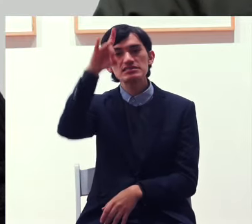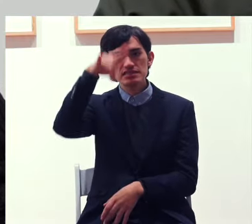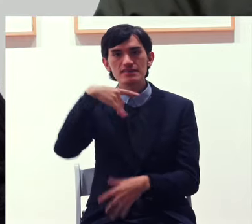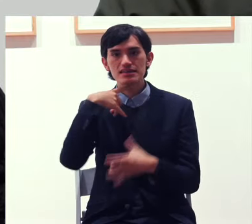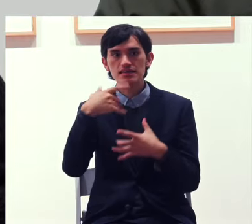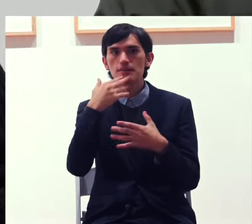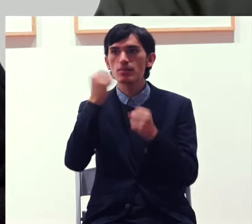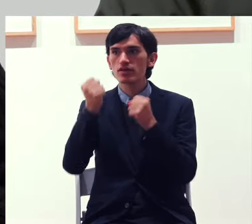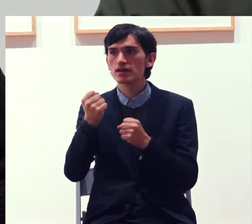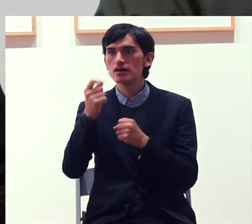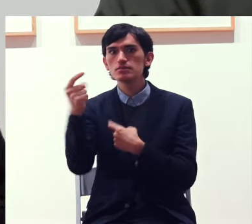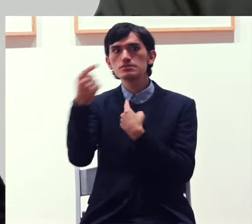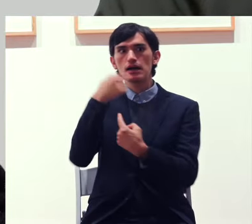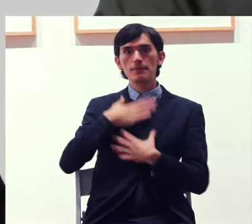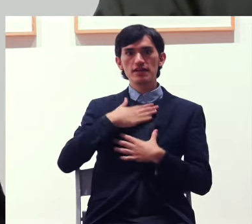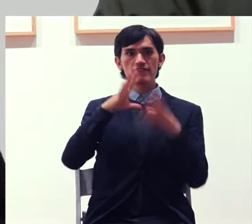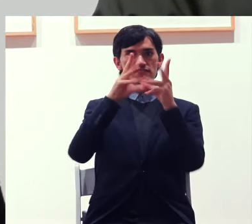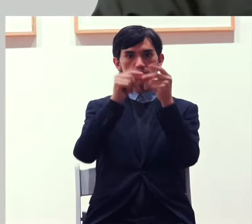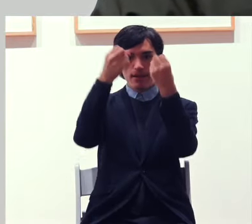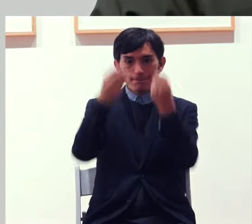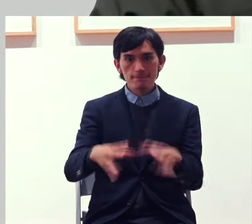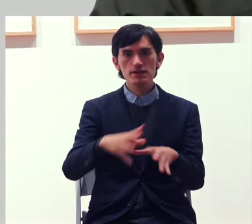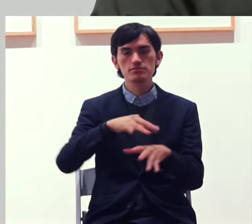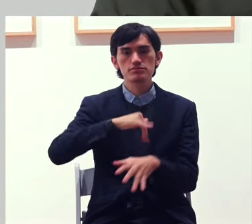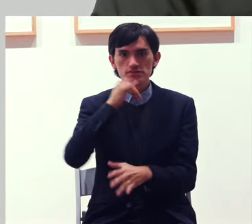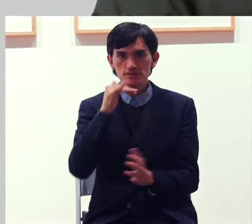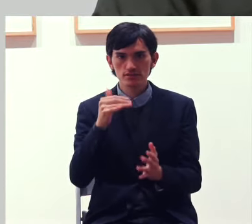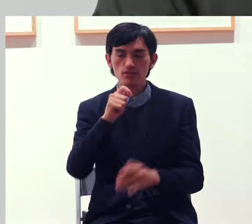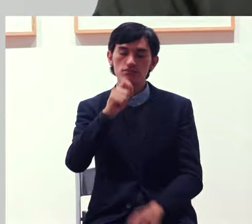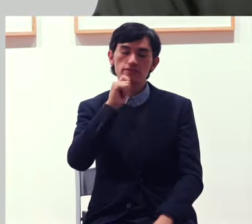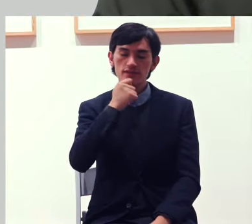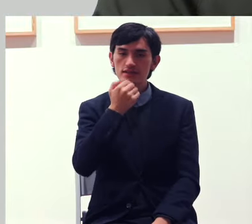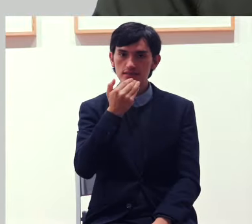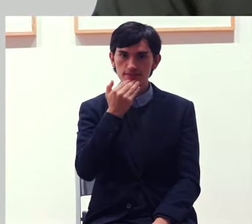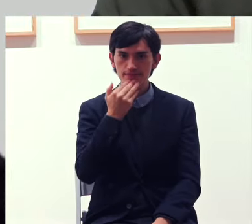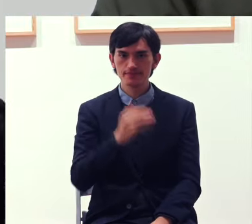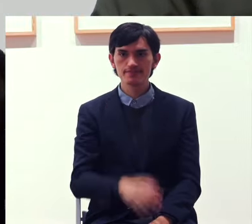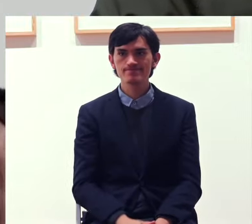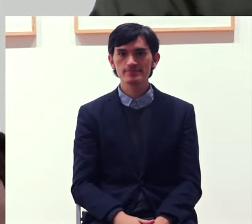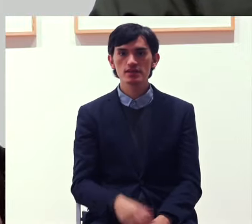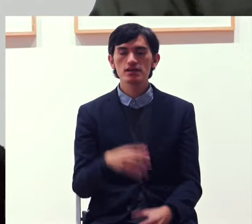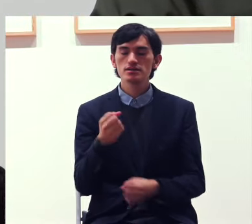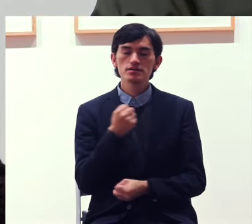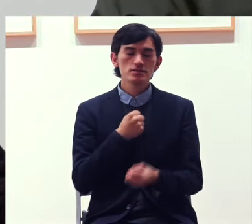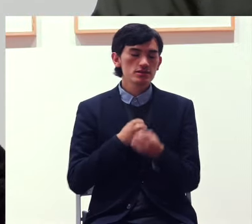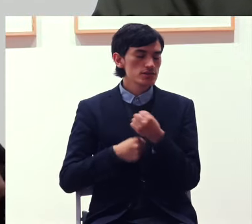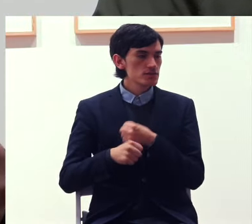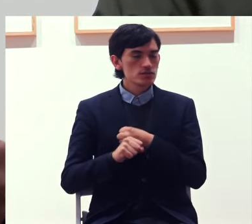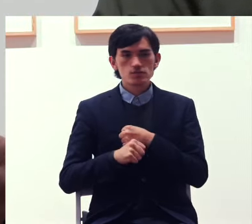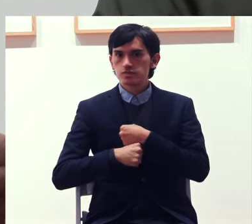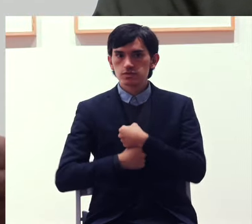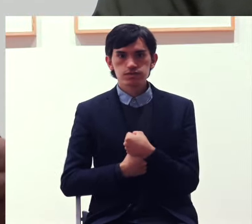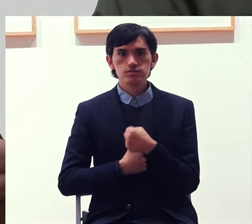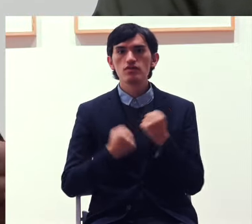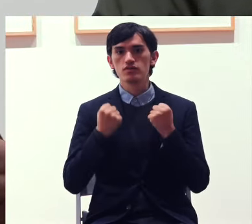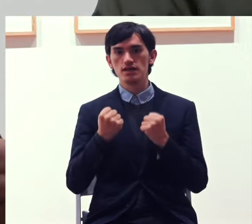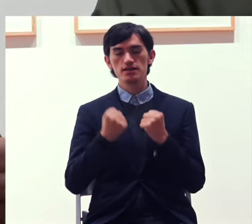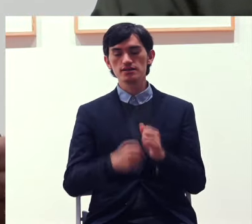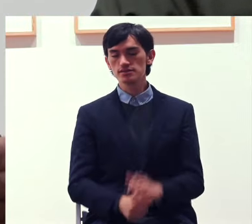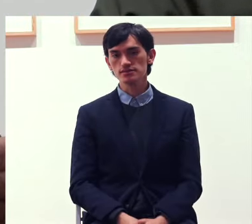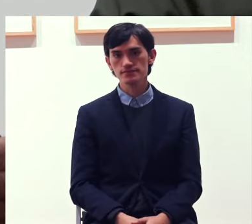pensaba que a él también le podía pasar algo, a él, a su familia, etcétera. Entonces te sentía mucha angustia, digamos.